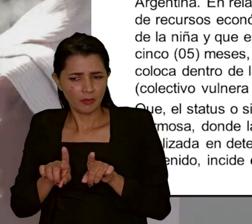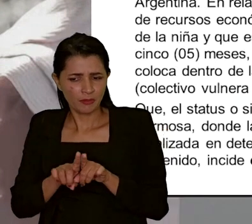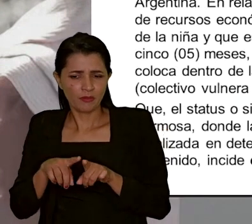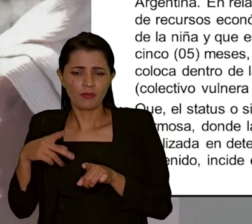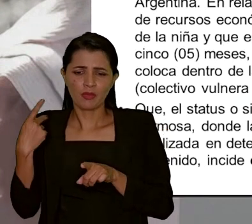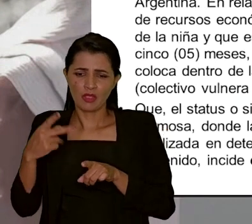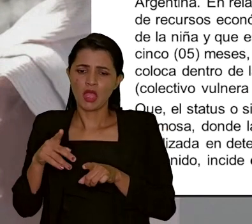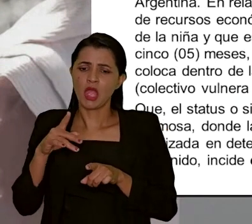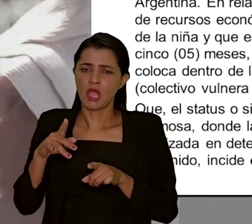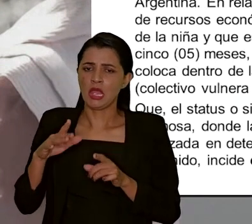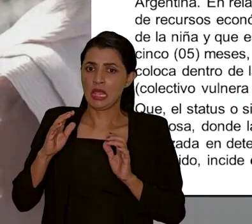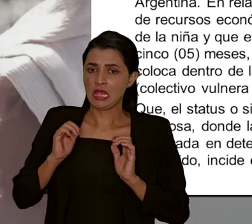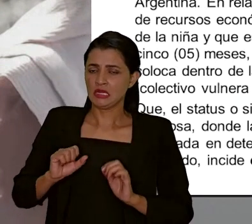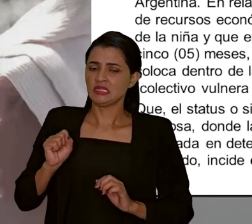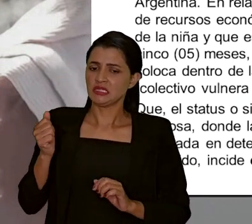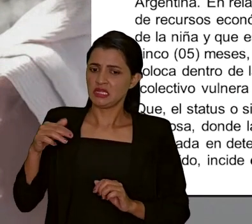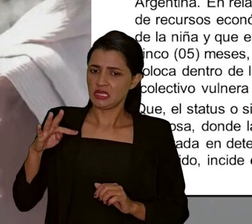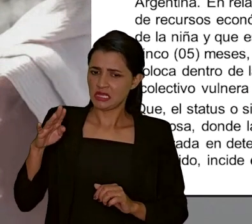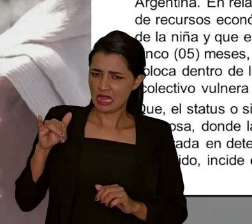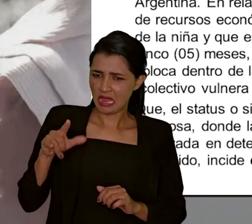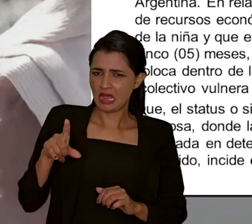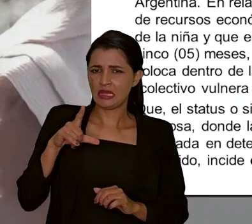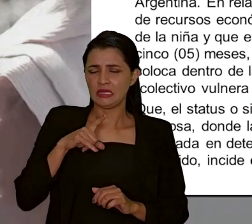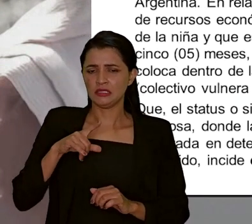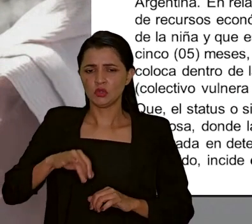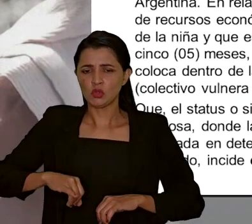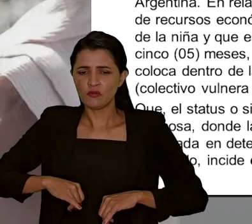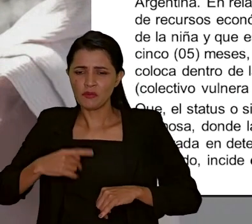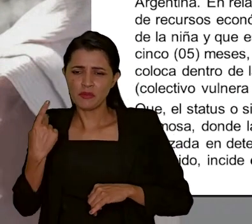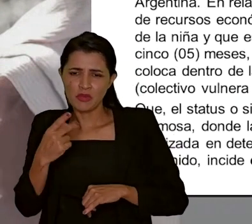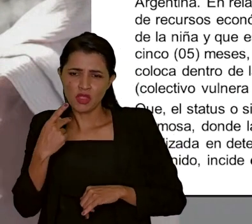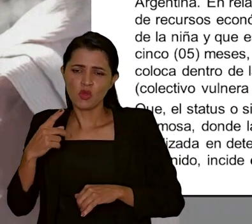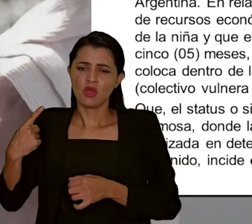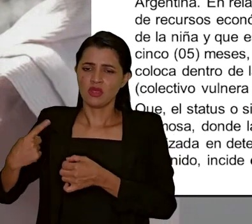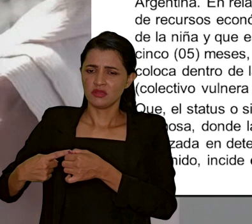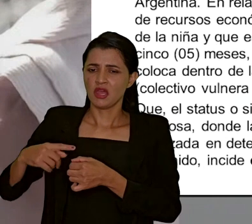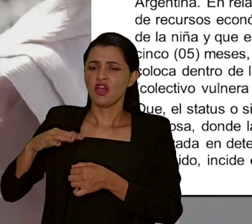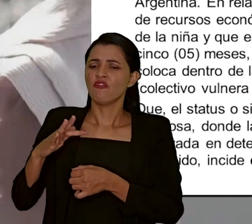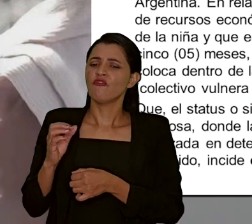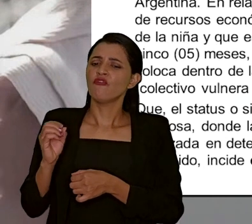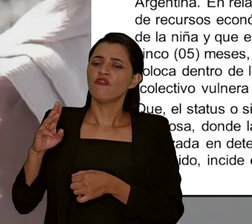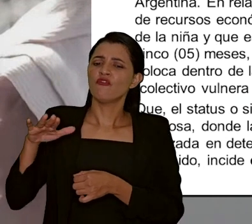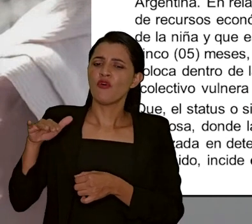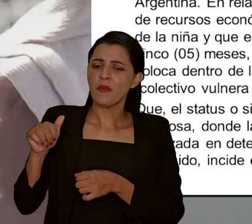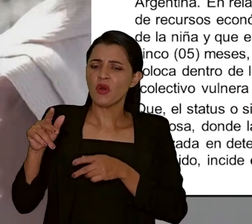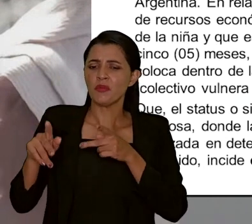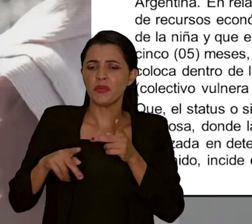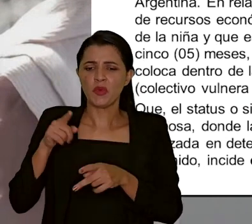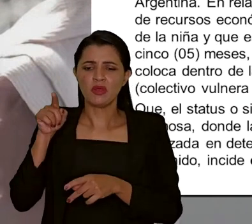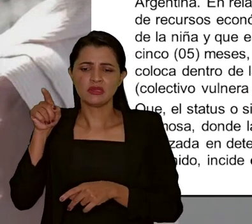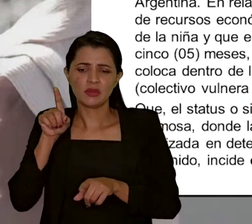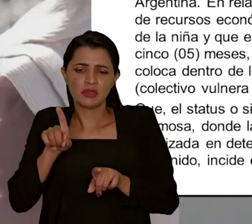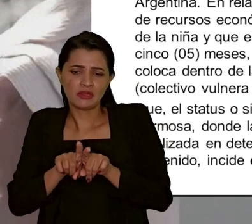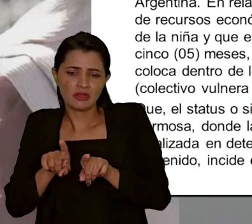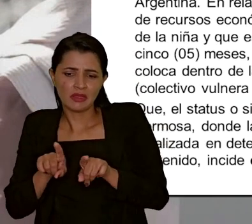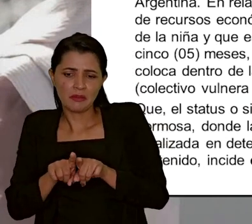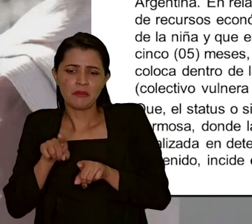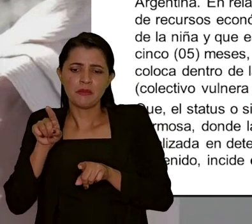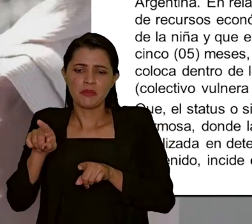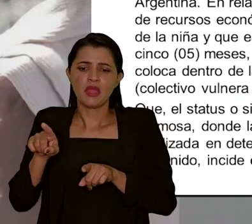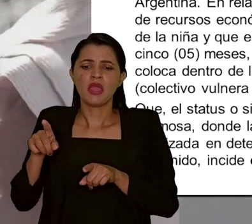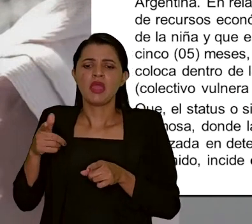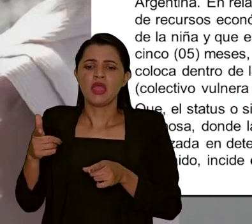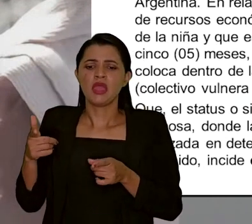provincia de Formosa, en la provincia de Formosa, donde la circulación viral se puede focalizar en determinadas ciudades y el